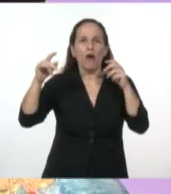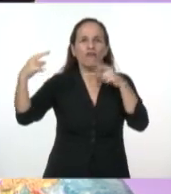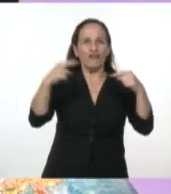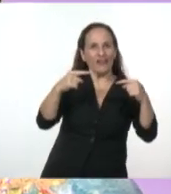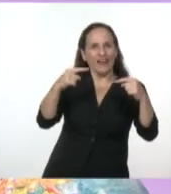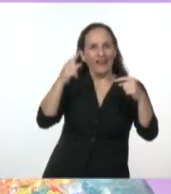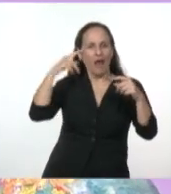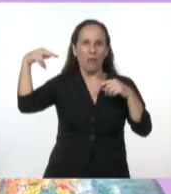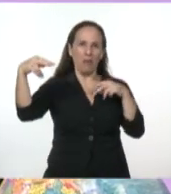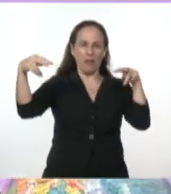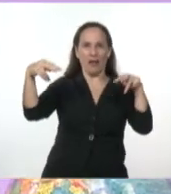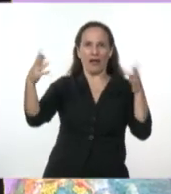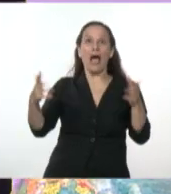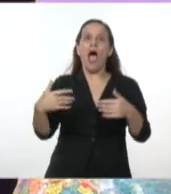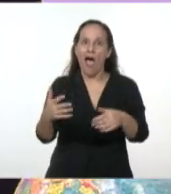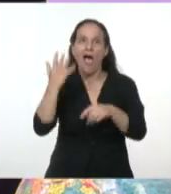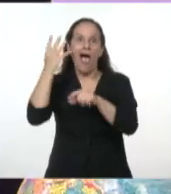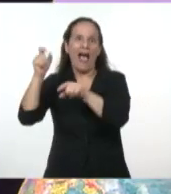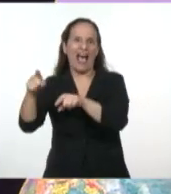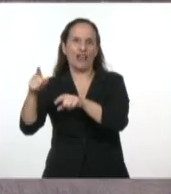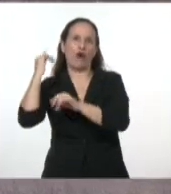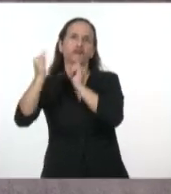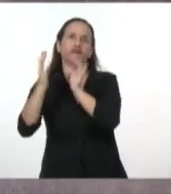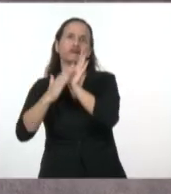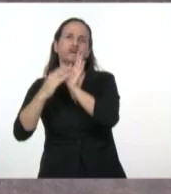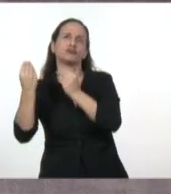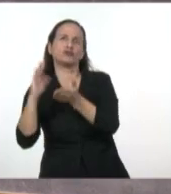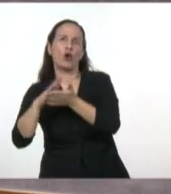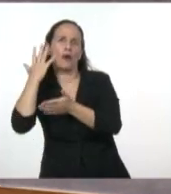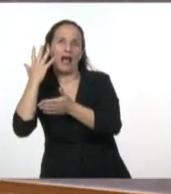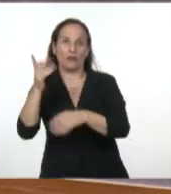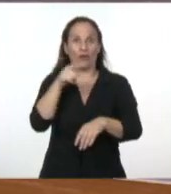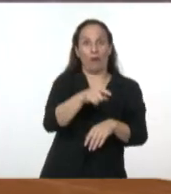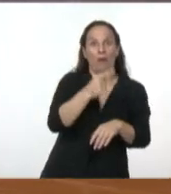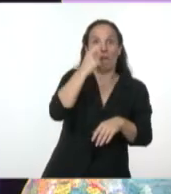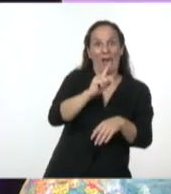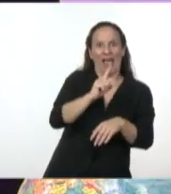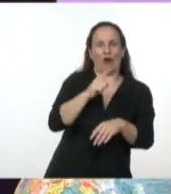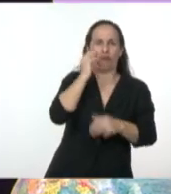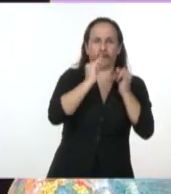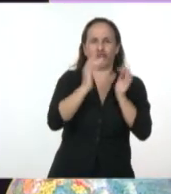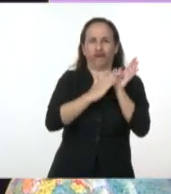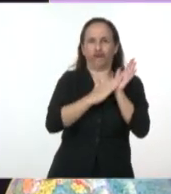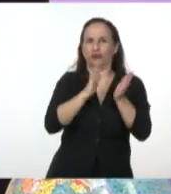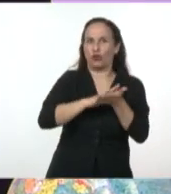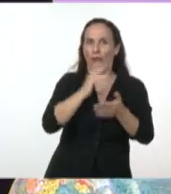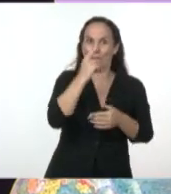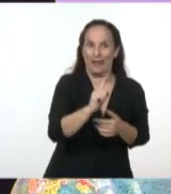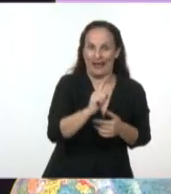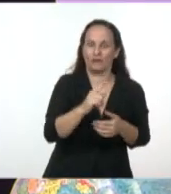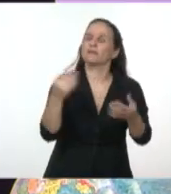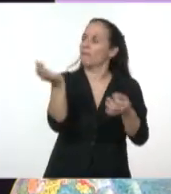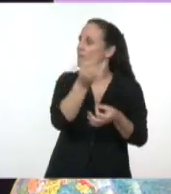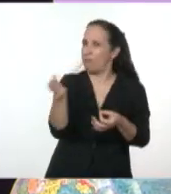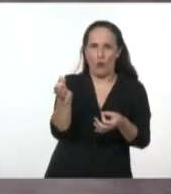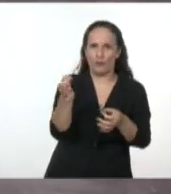y argumento a favor de los gatos, vos elegís los perros y argumentás a favor de los perros. Exacto. Entonces, tenemos nuestro tema, que en este caso fue cuál